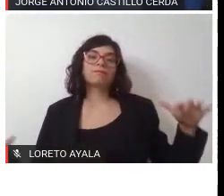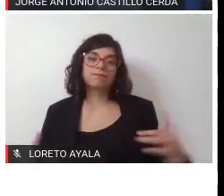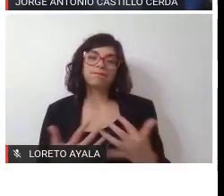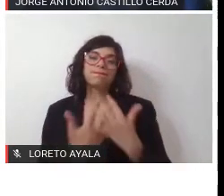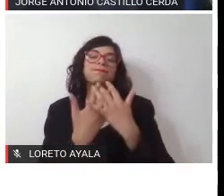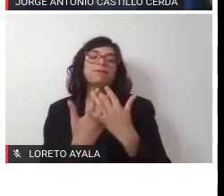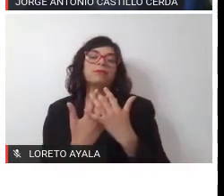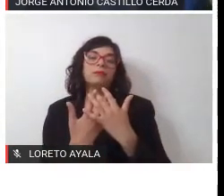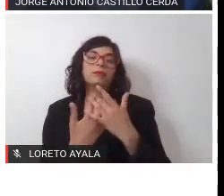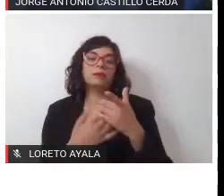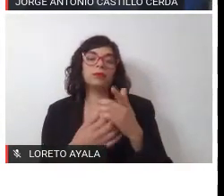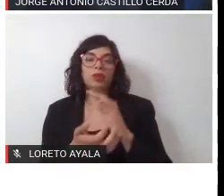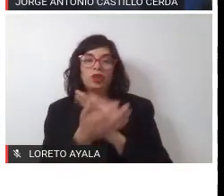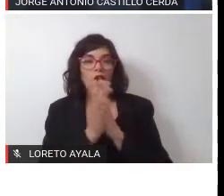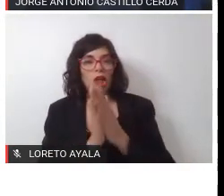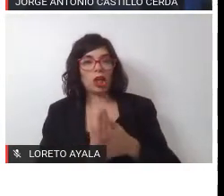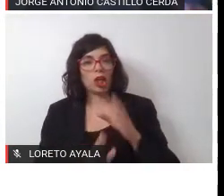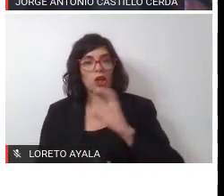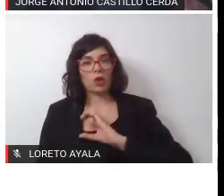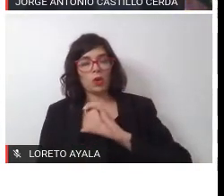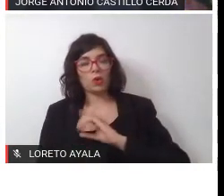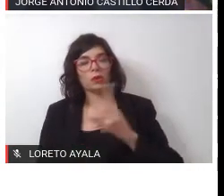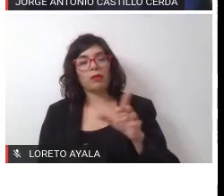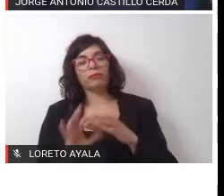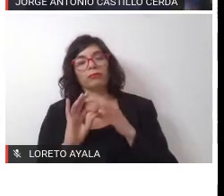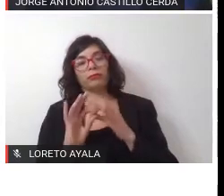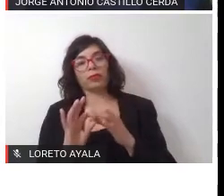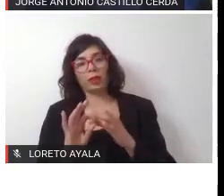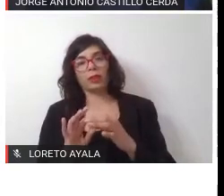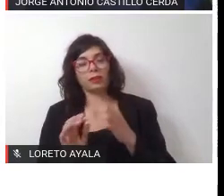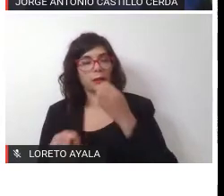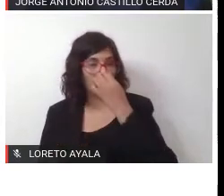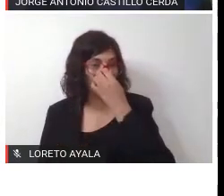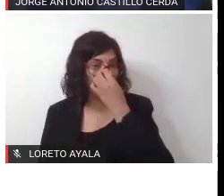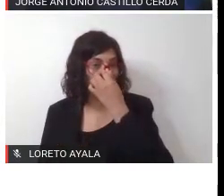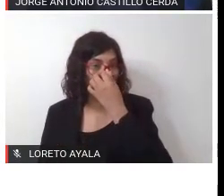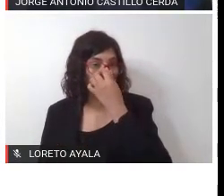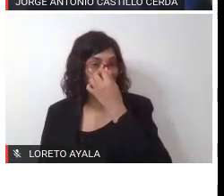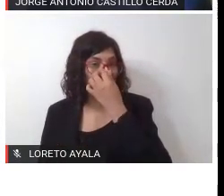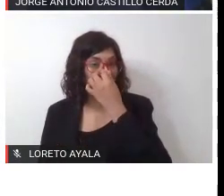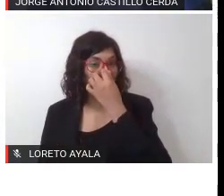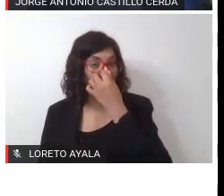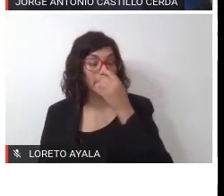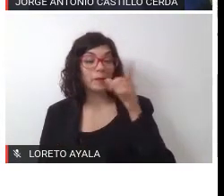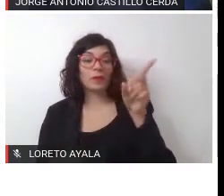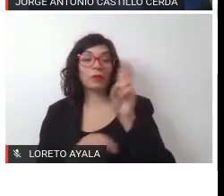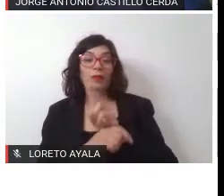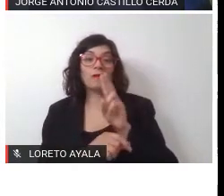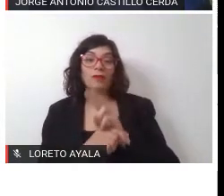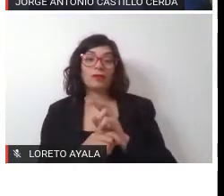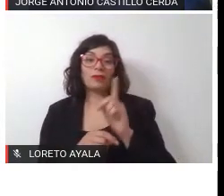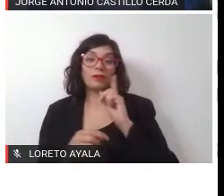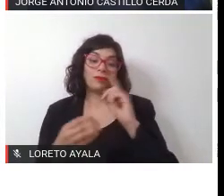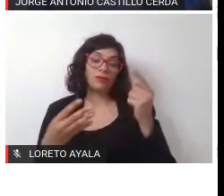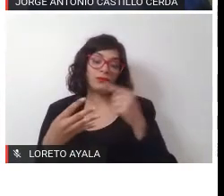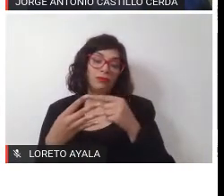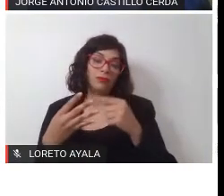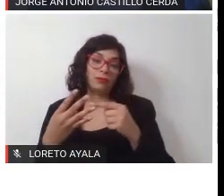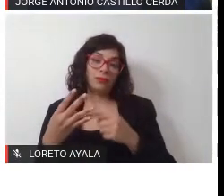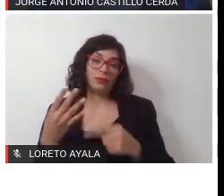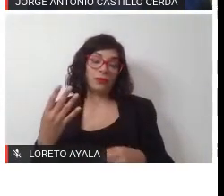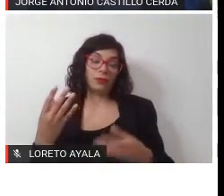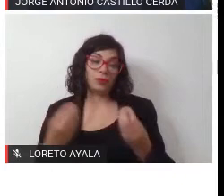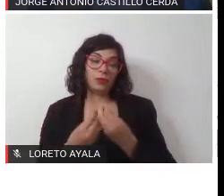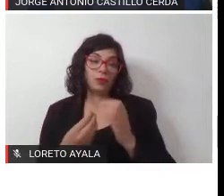se agradece y se valora es que el profe multigrado toma el